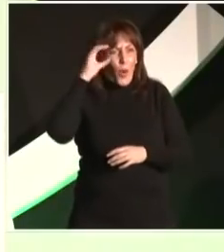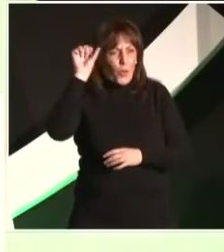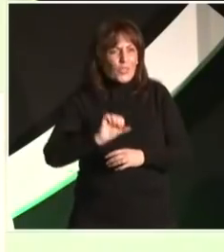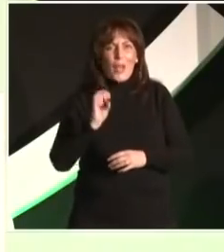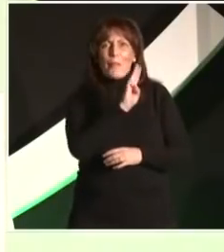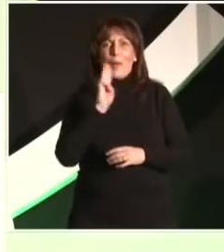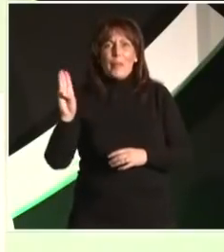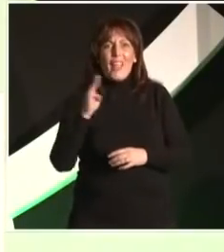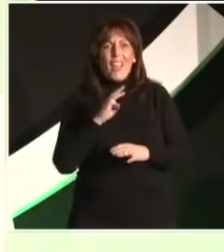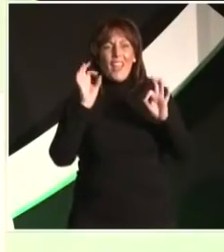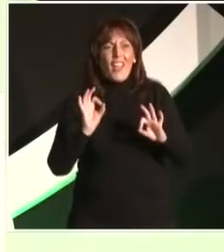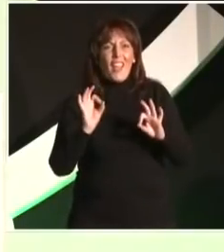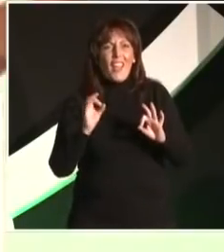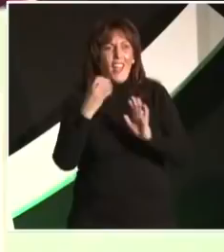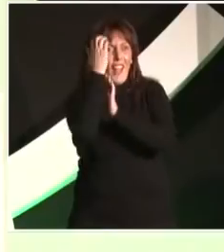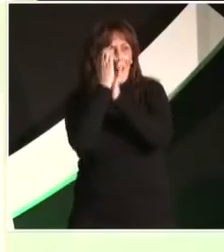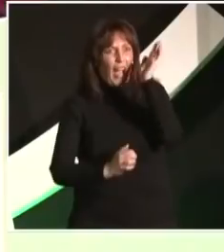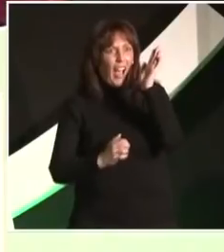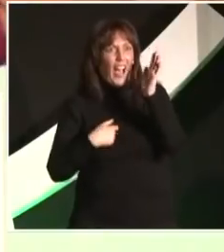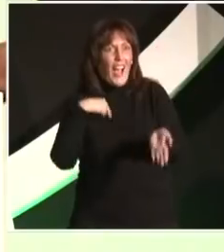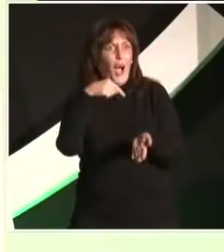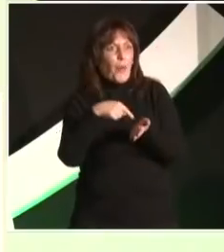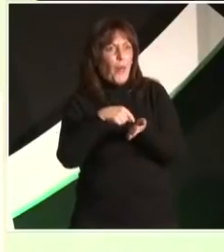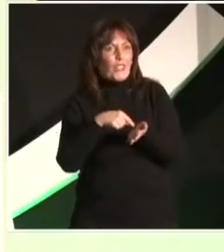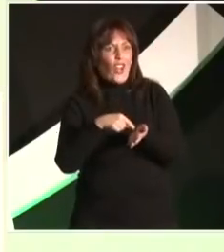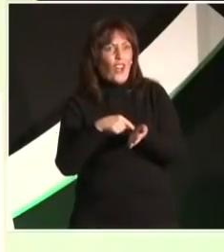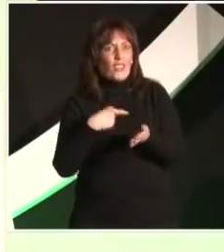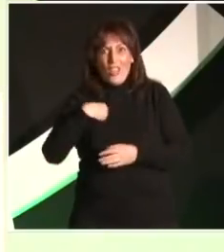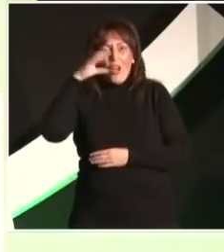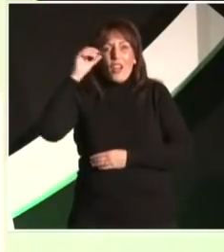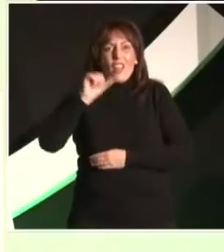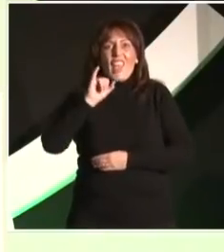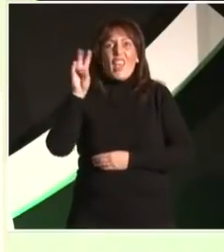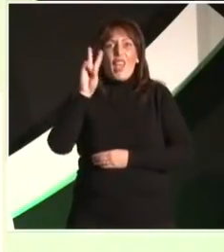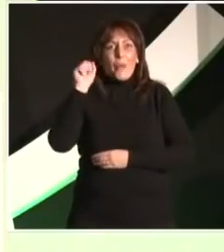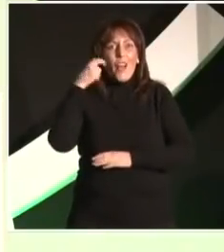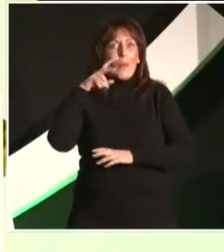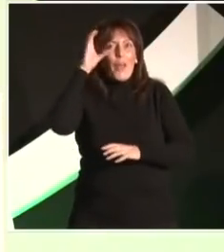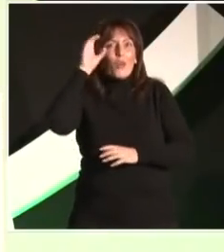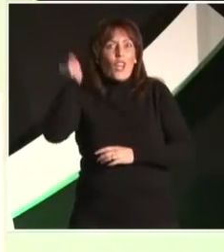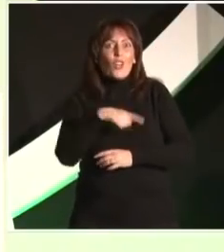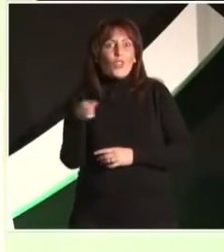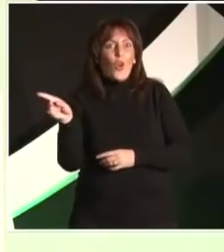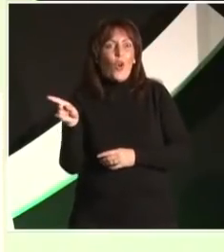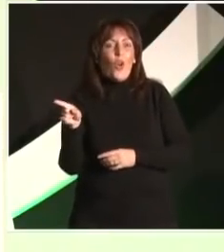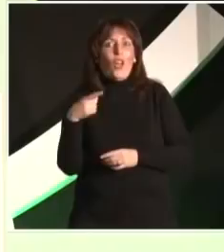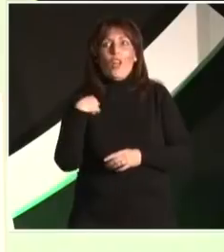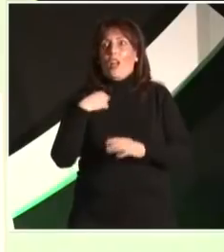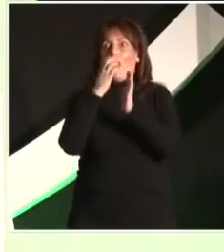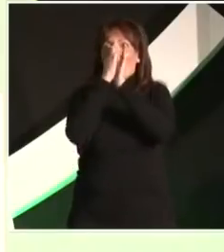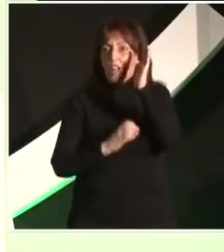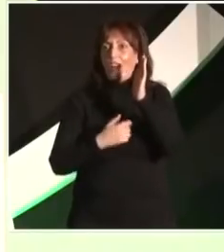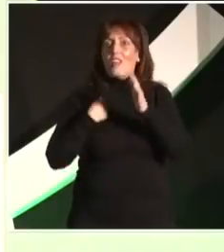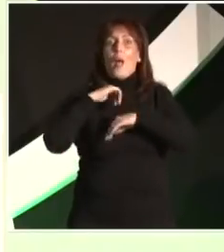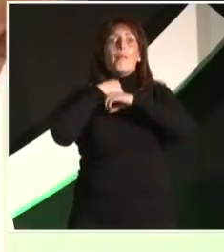PP decir que hay que bajar masivamente el IVA, que hay que bajar masivamente el precio